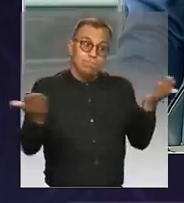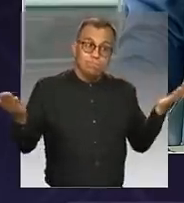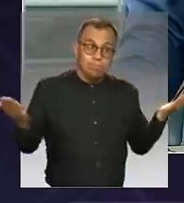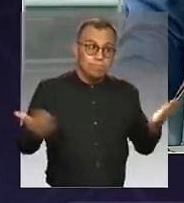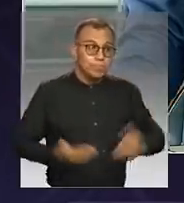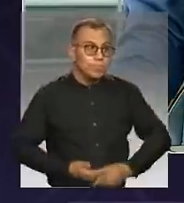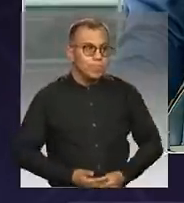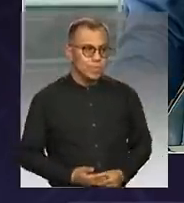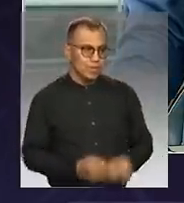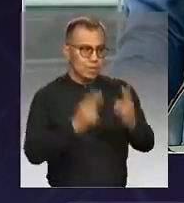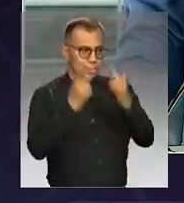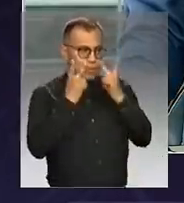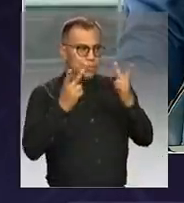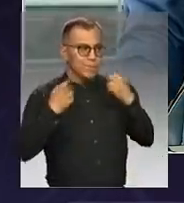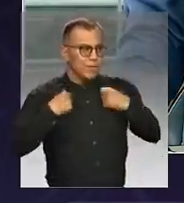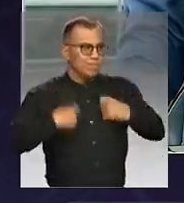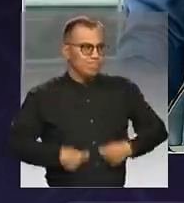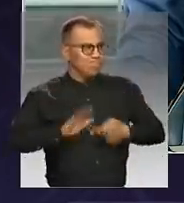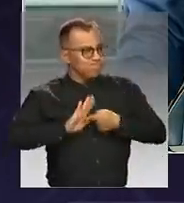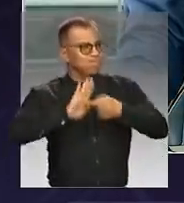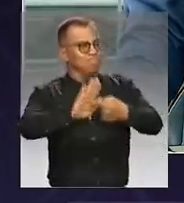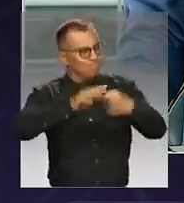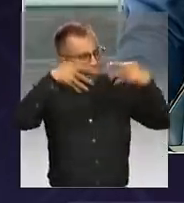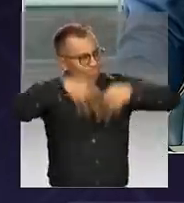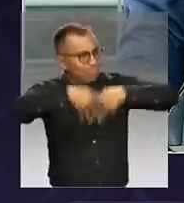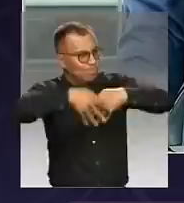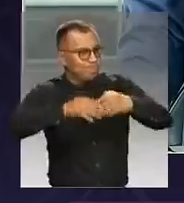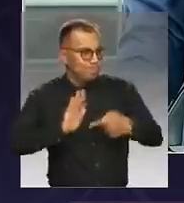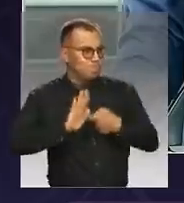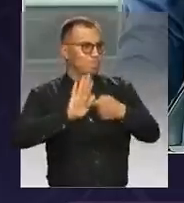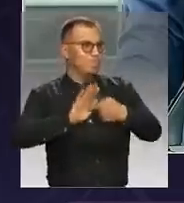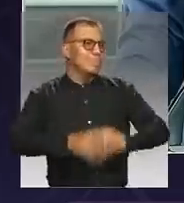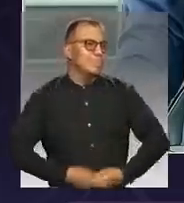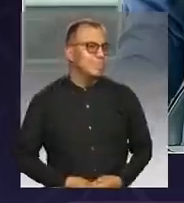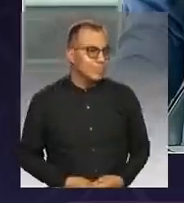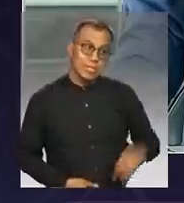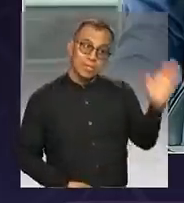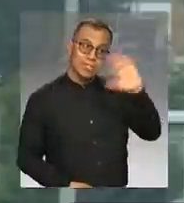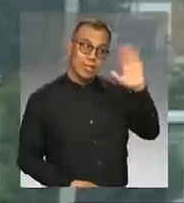los espero. Salgamos a marchar. Chao.